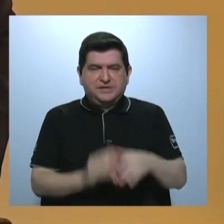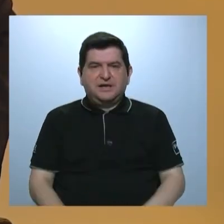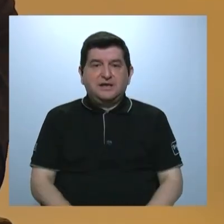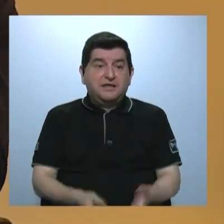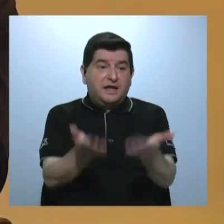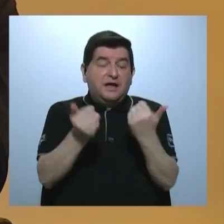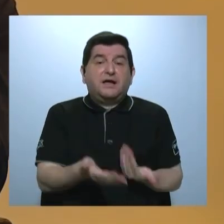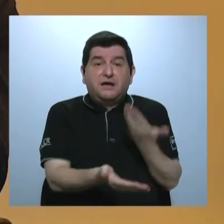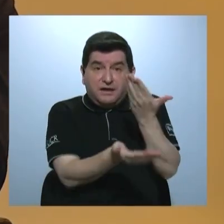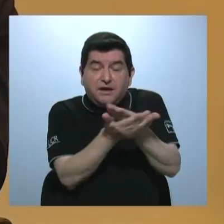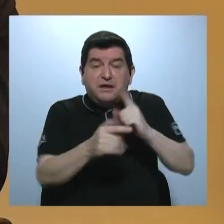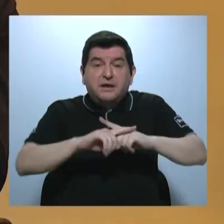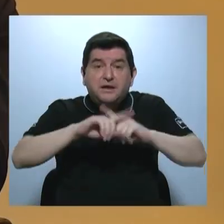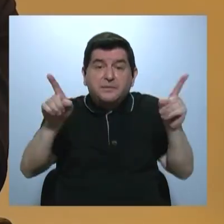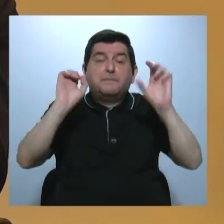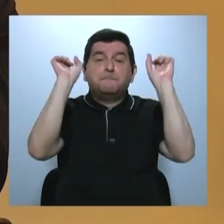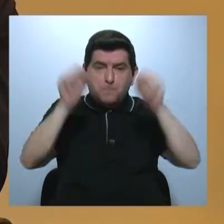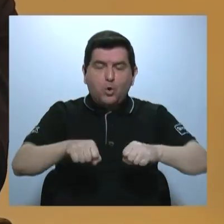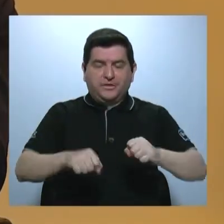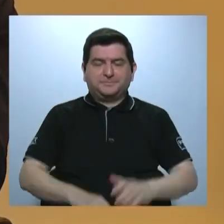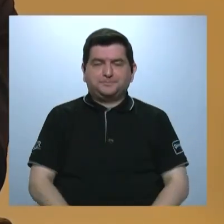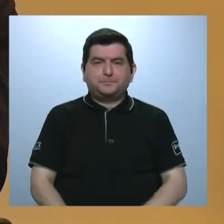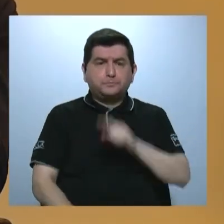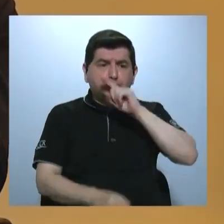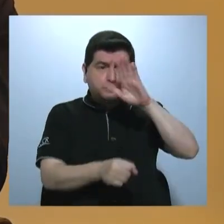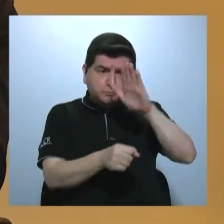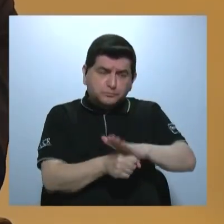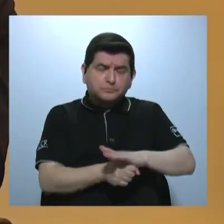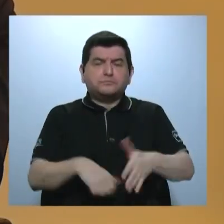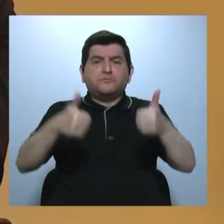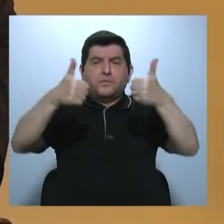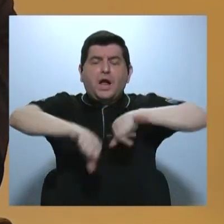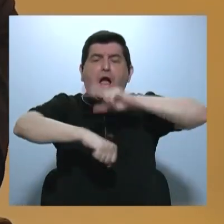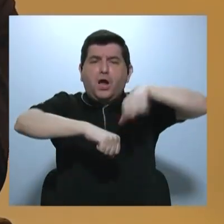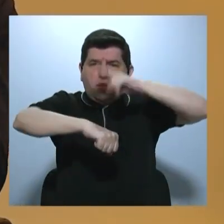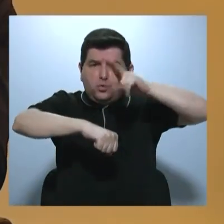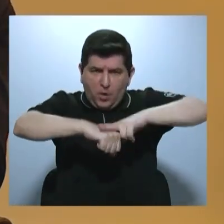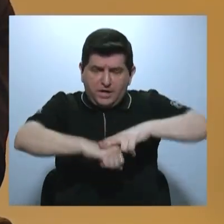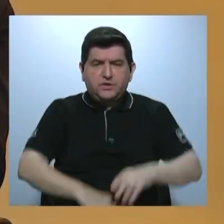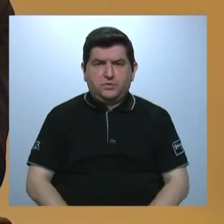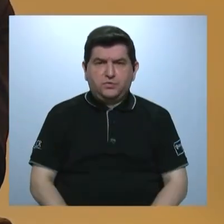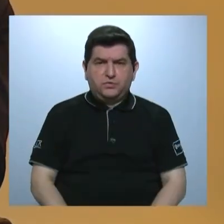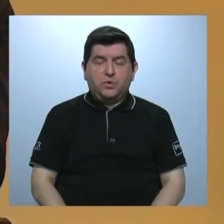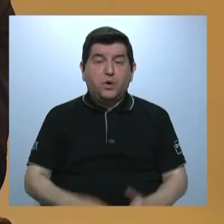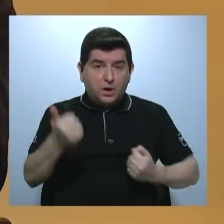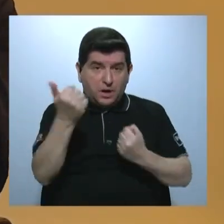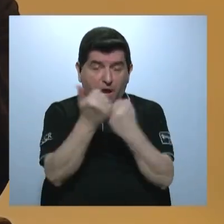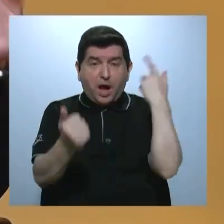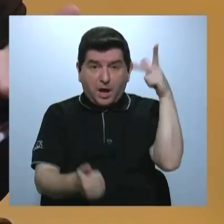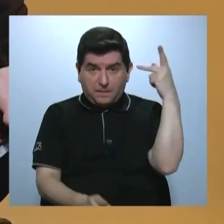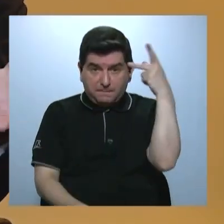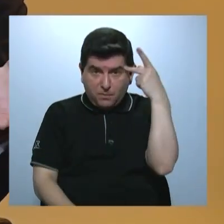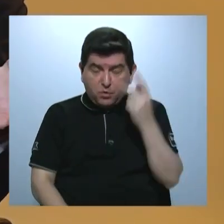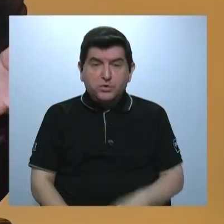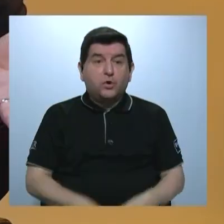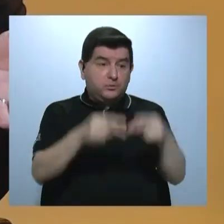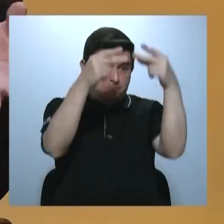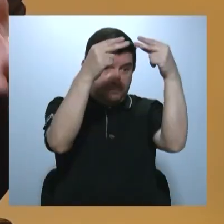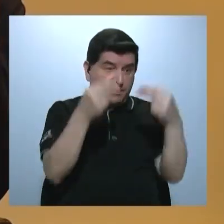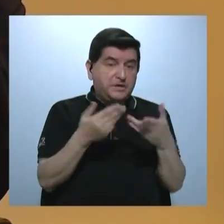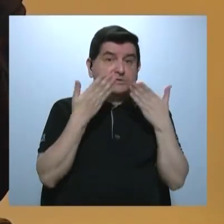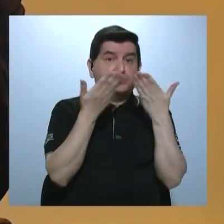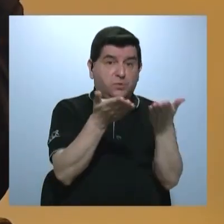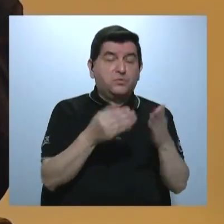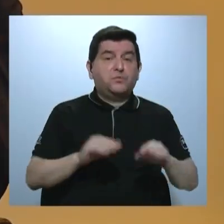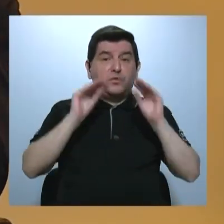querían ofrecer, pero el punto es que se pudo hacer, ¿verdad? Con compromiso, con un acuerdo nacional, con el apoyo político para destinar presupuesto a educación, ¿verdad?